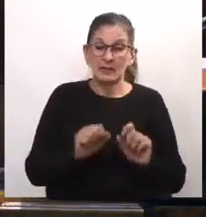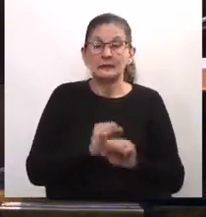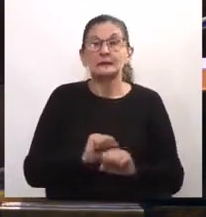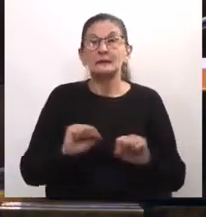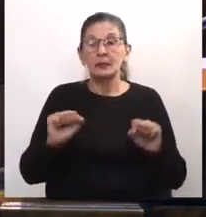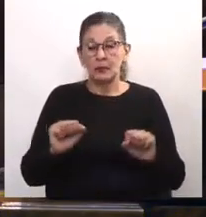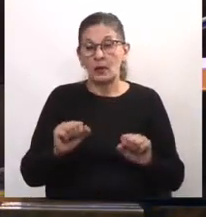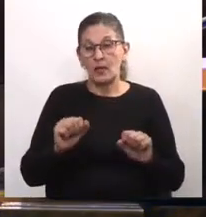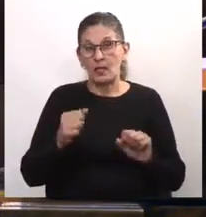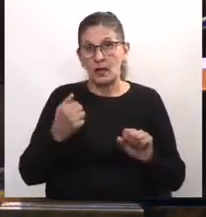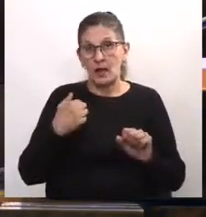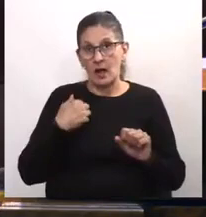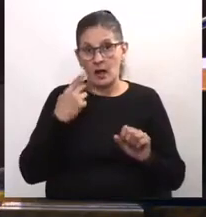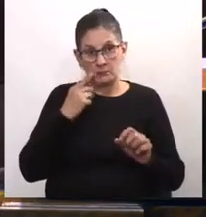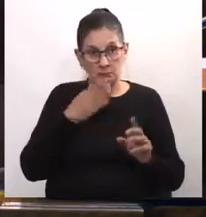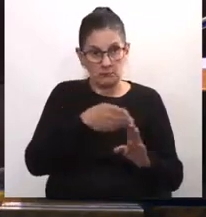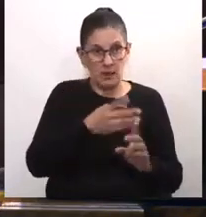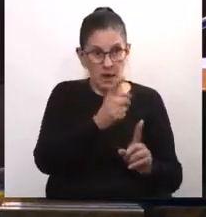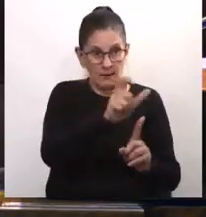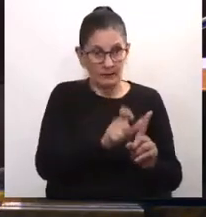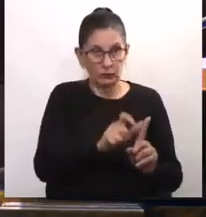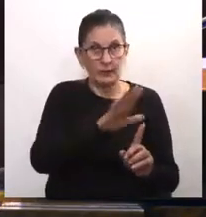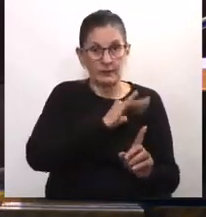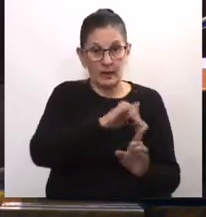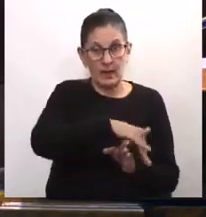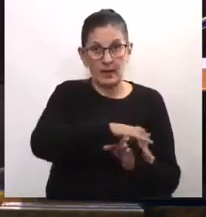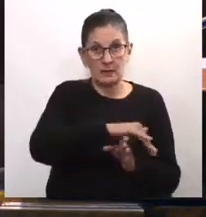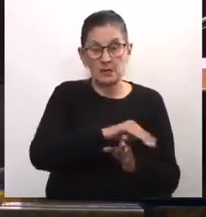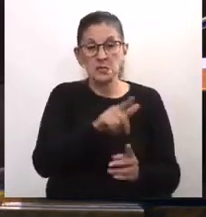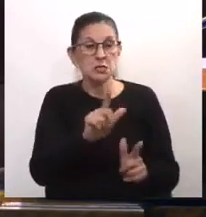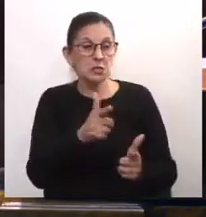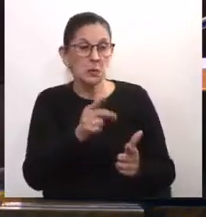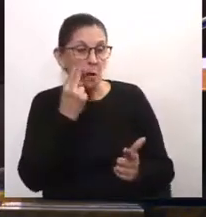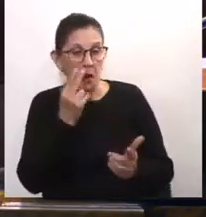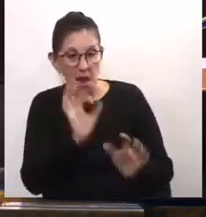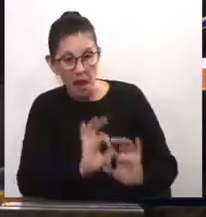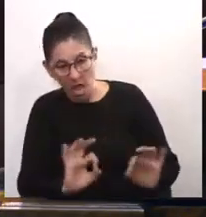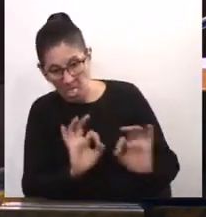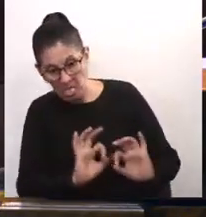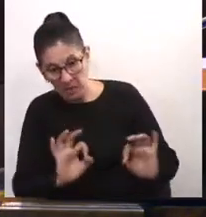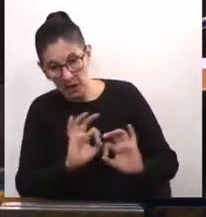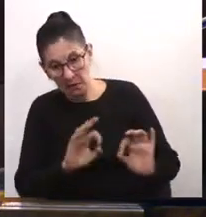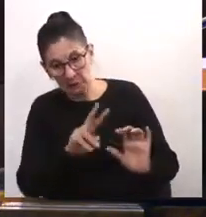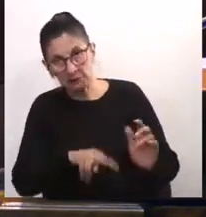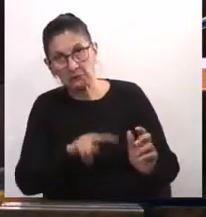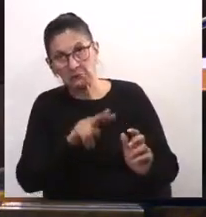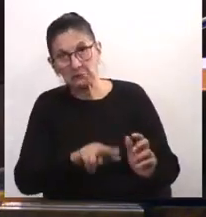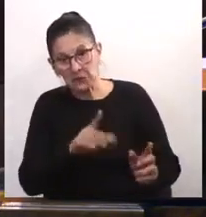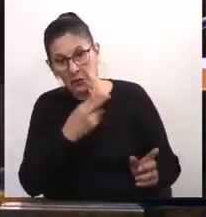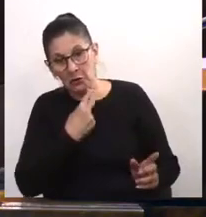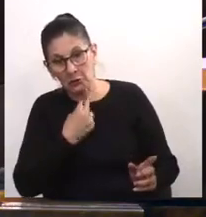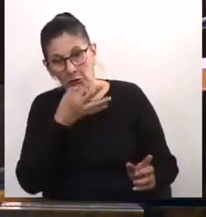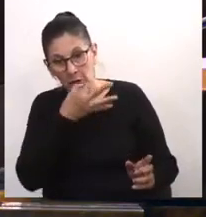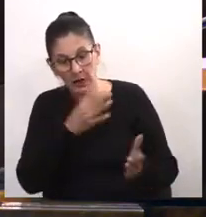a una persona que está en la intemperie sin que tenga una descompensación y sin el